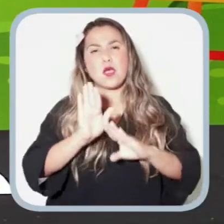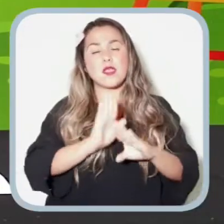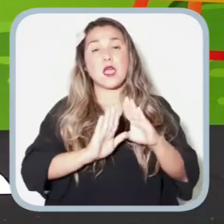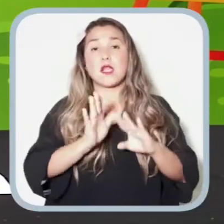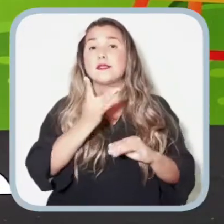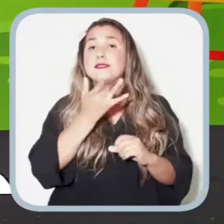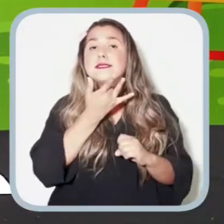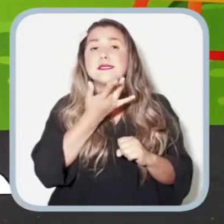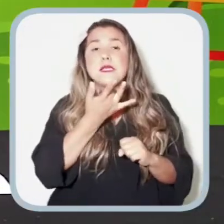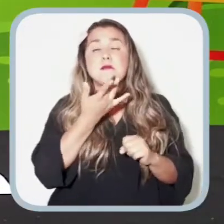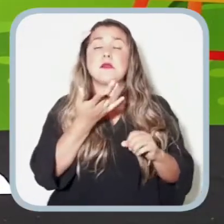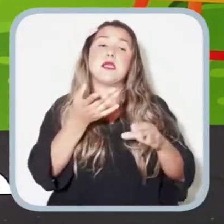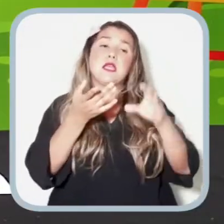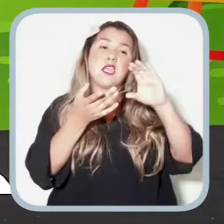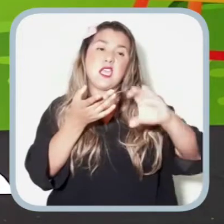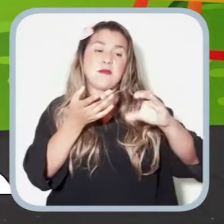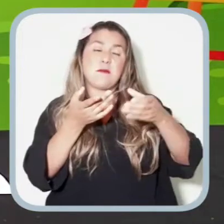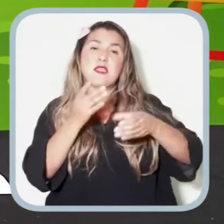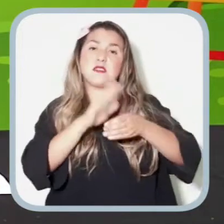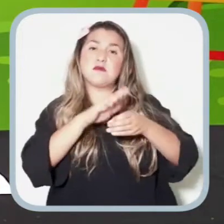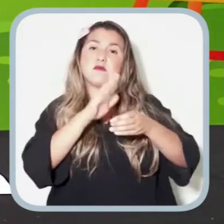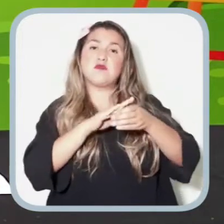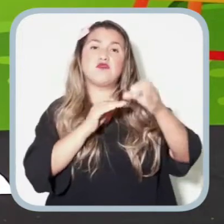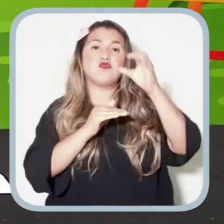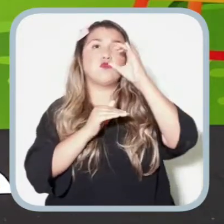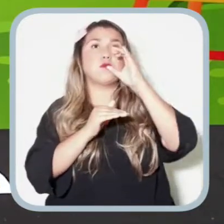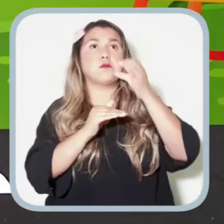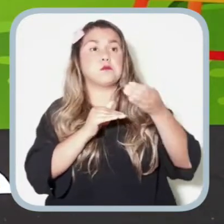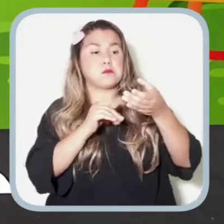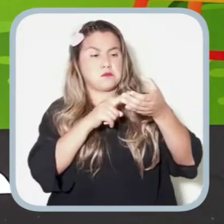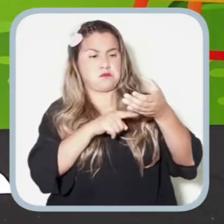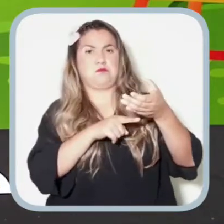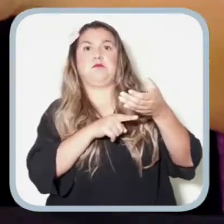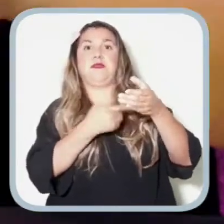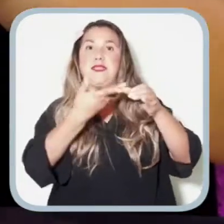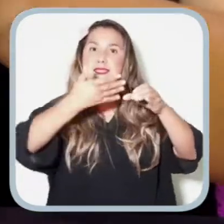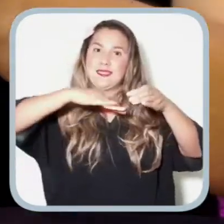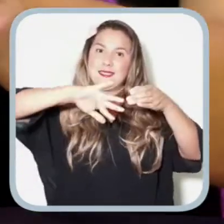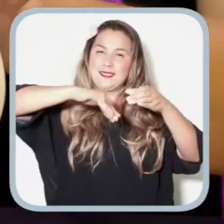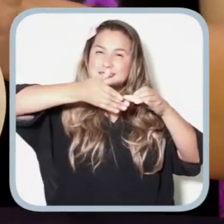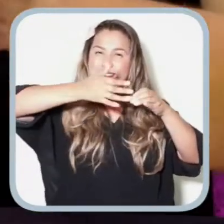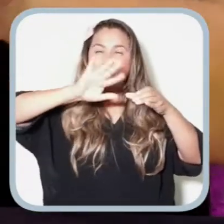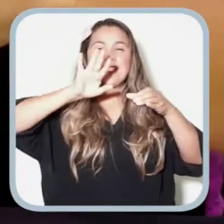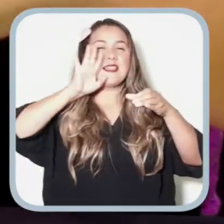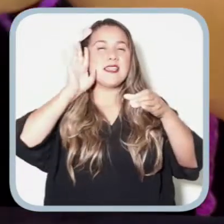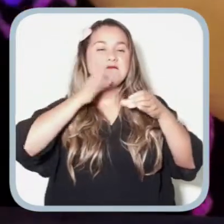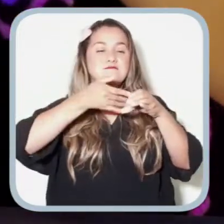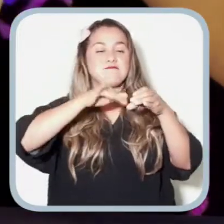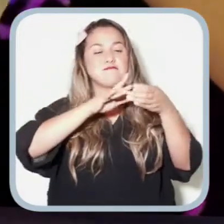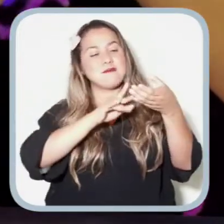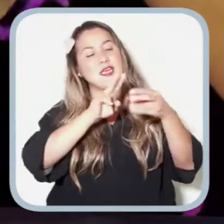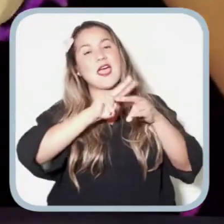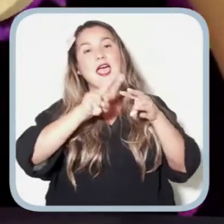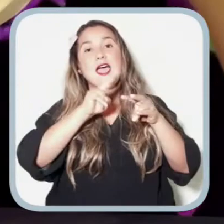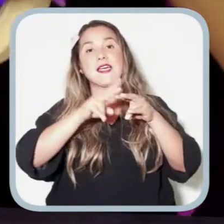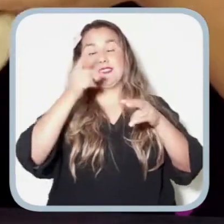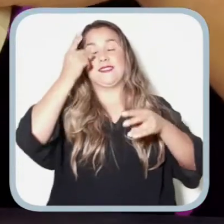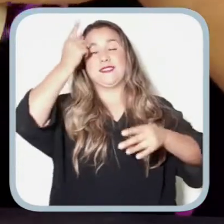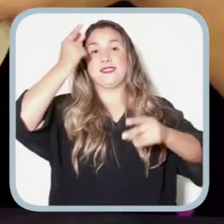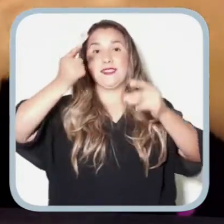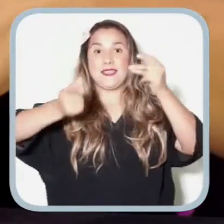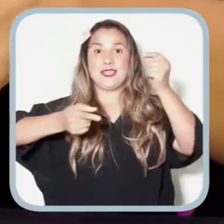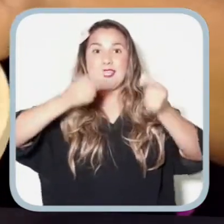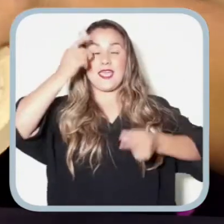acción es simple de lavar un envase de preocuparnos cierto y crear crear hacer nuestras propias creaciones